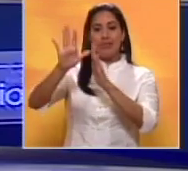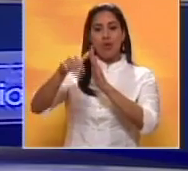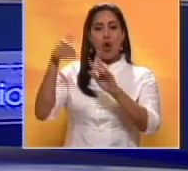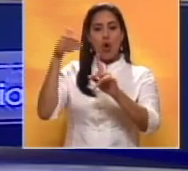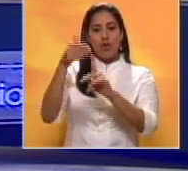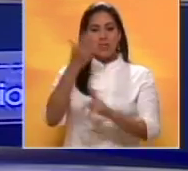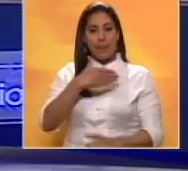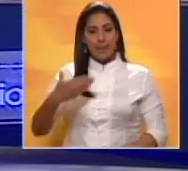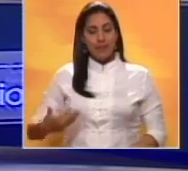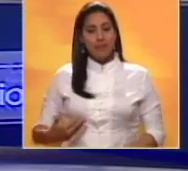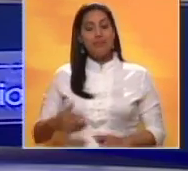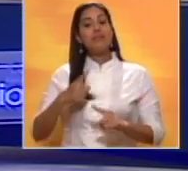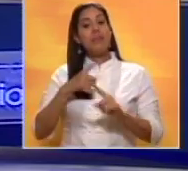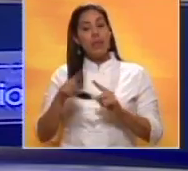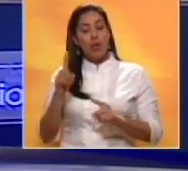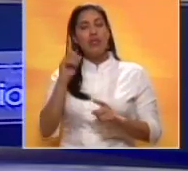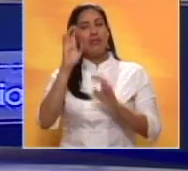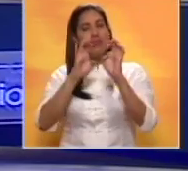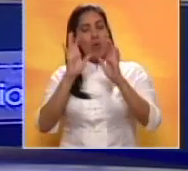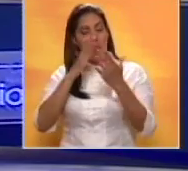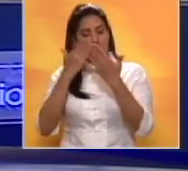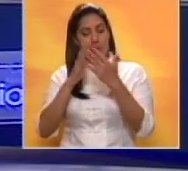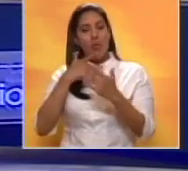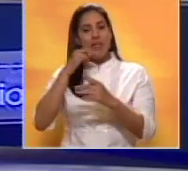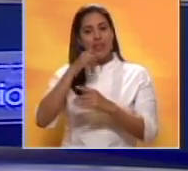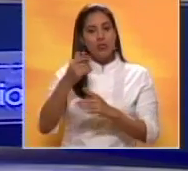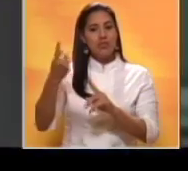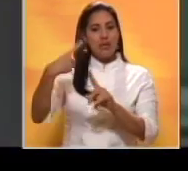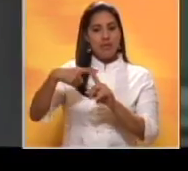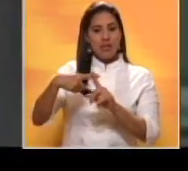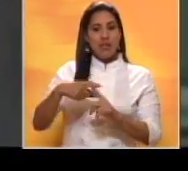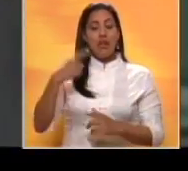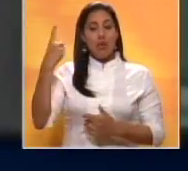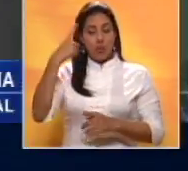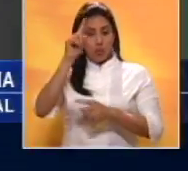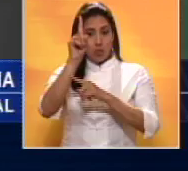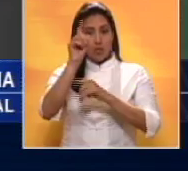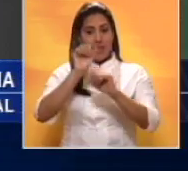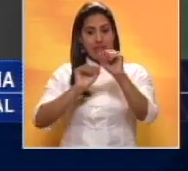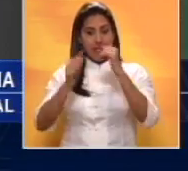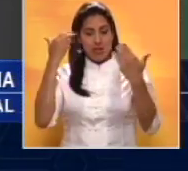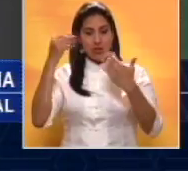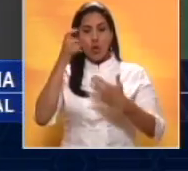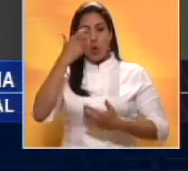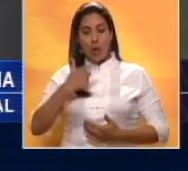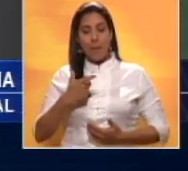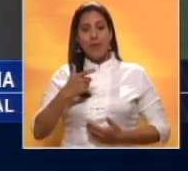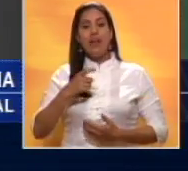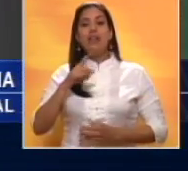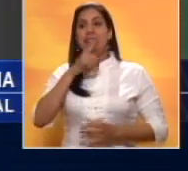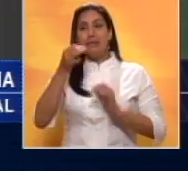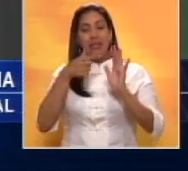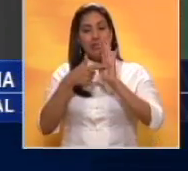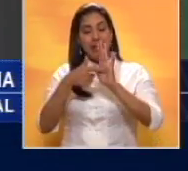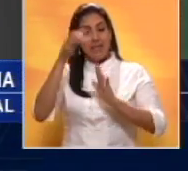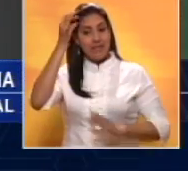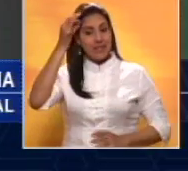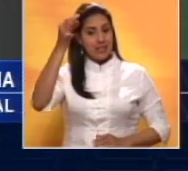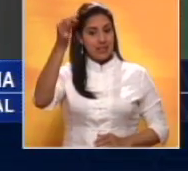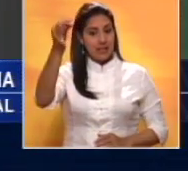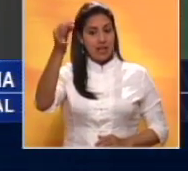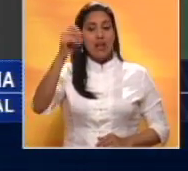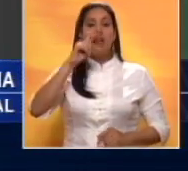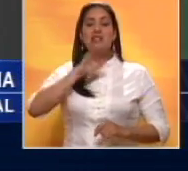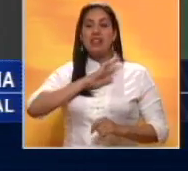el mandatario y estudia otras posibles denuncias. Uno de los defensores de Temer, Antonio Maris, subrayó que el fiscal